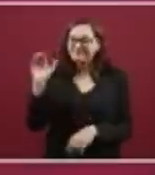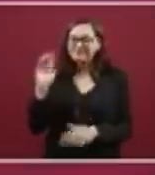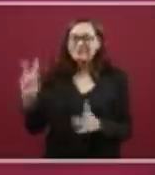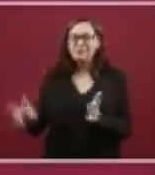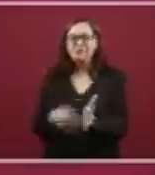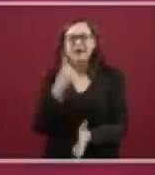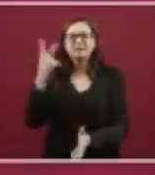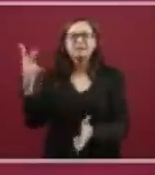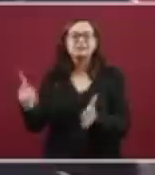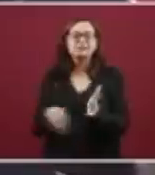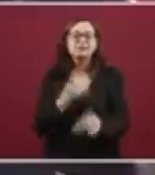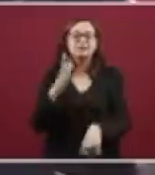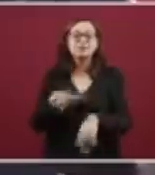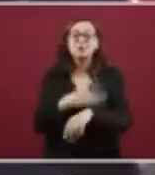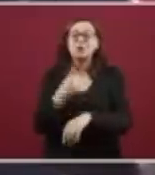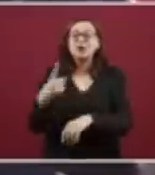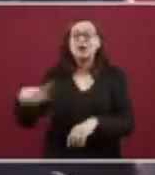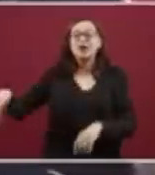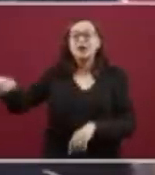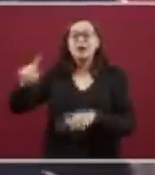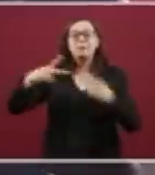una mentalidad